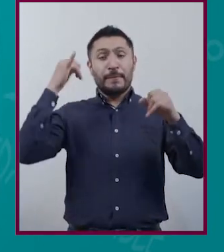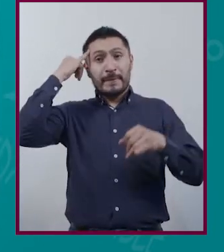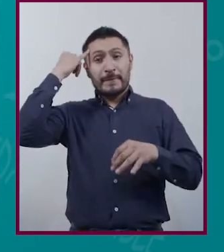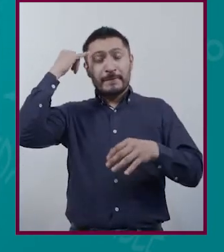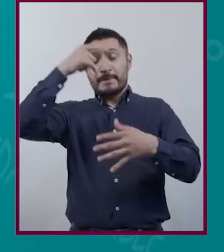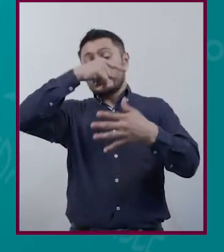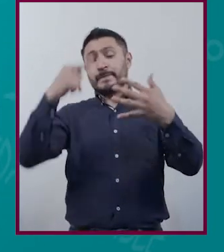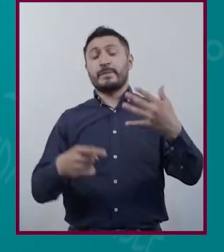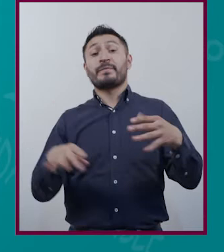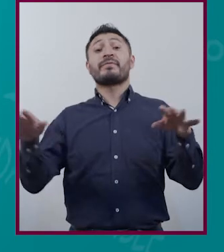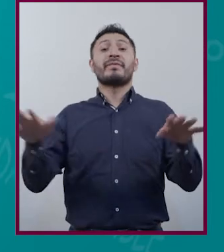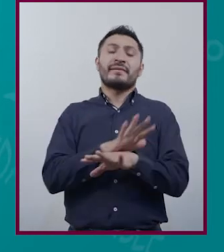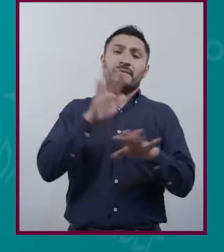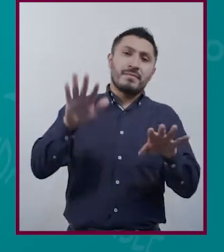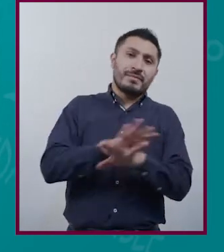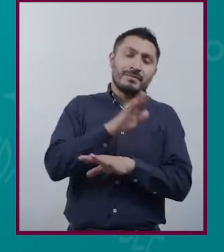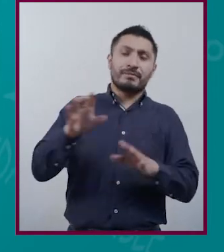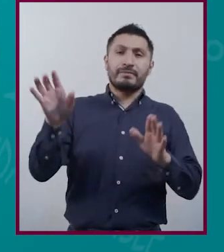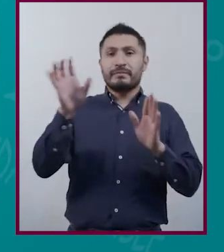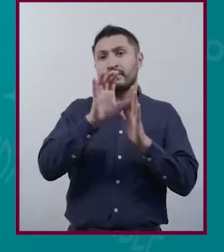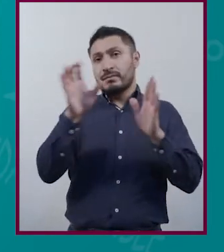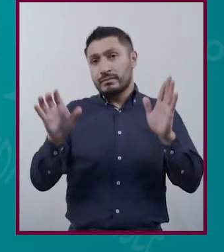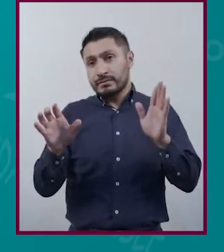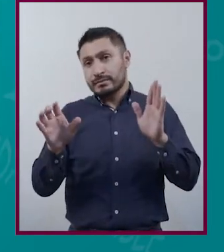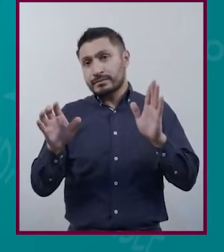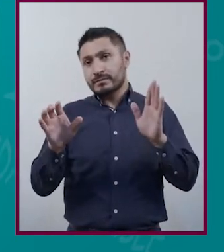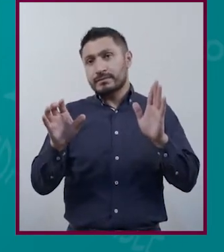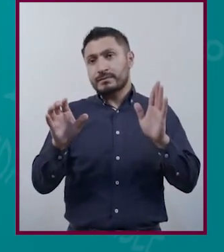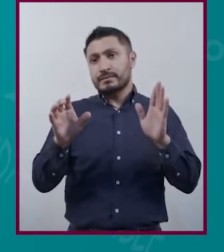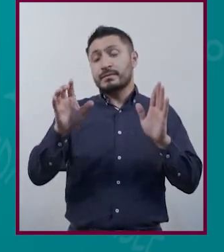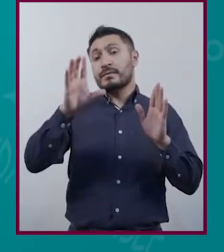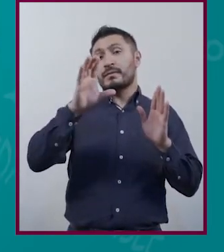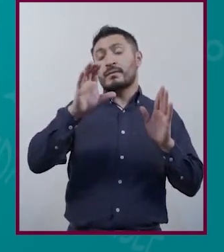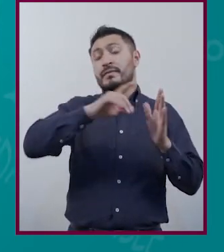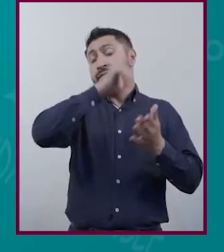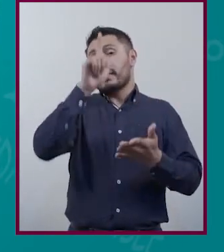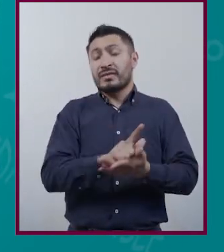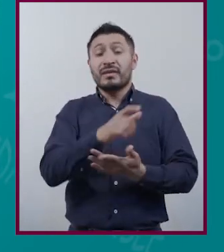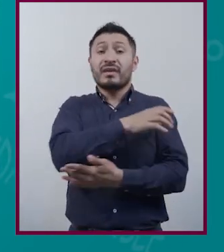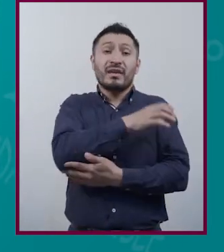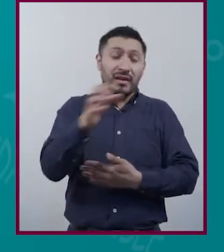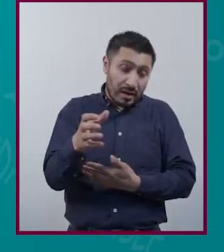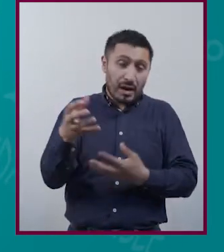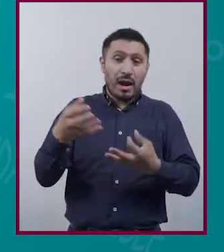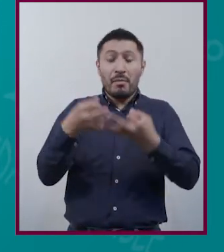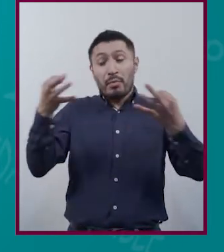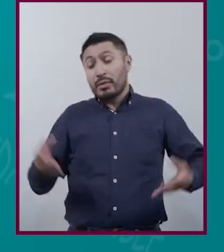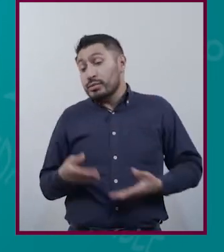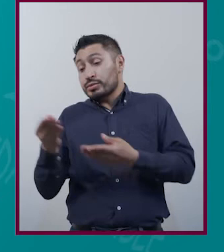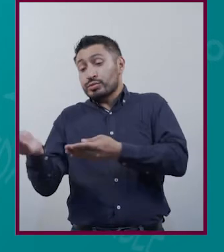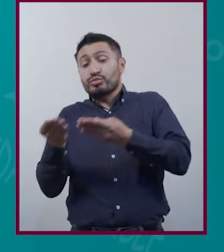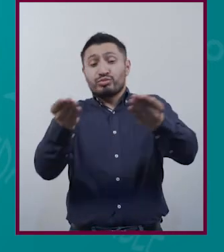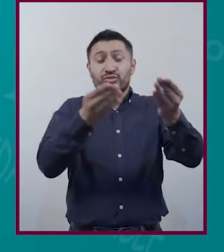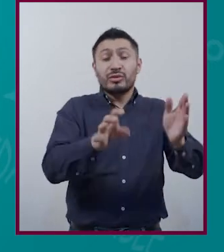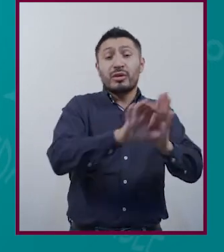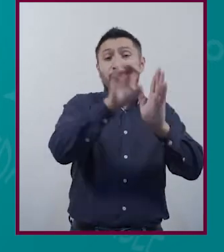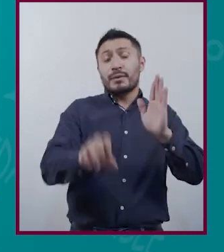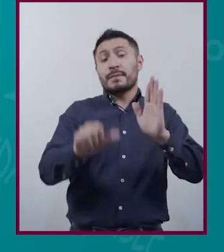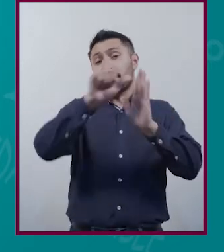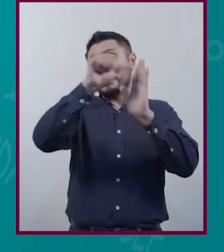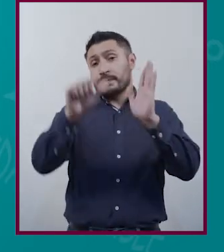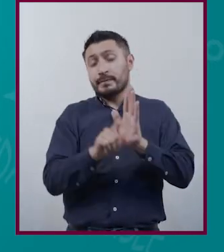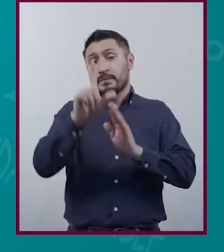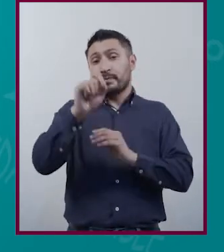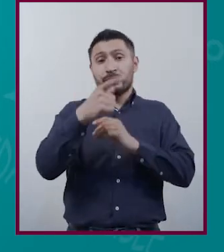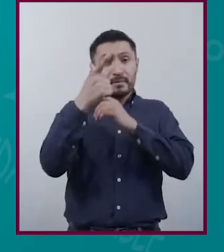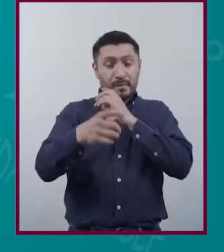otros. Se modificaron el Código Agrario y las leyes relativas a la distribución de la tierra. Por ejemplo, el artículo 27